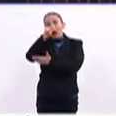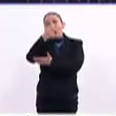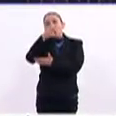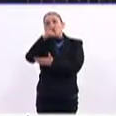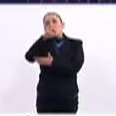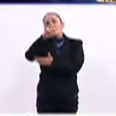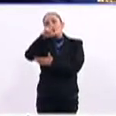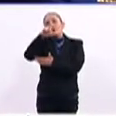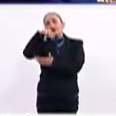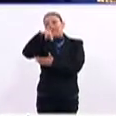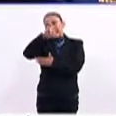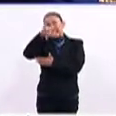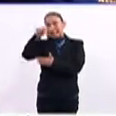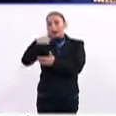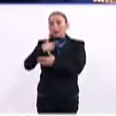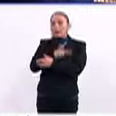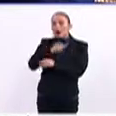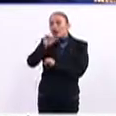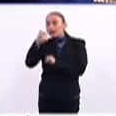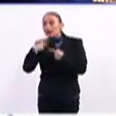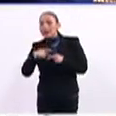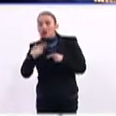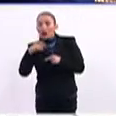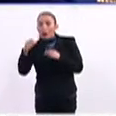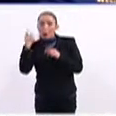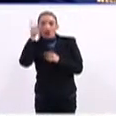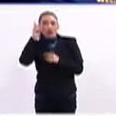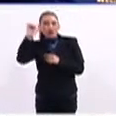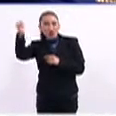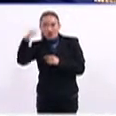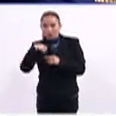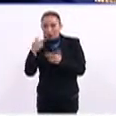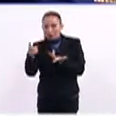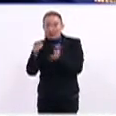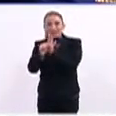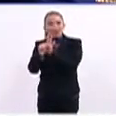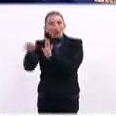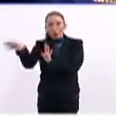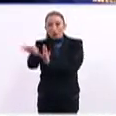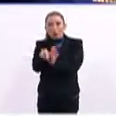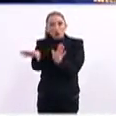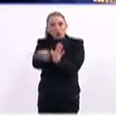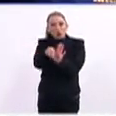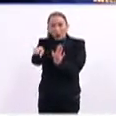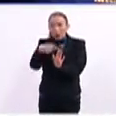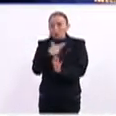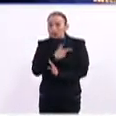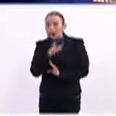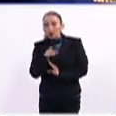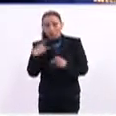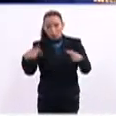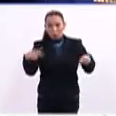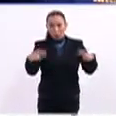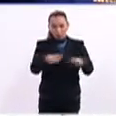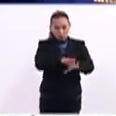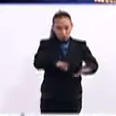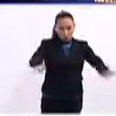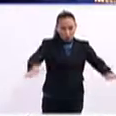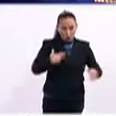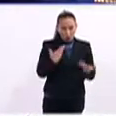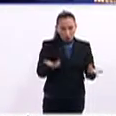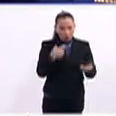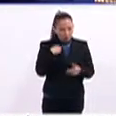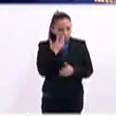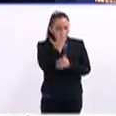me han gustado los objetos que pertenecieron a otras personas, porque traen esa carga simbólica también. Y en uno de esos puestos en el suelo había